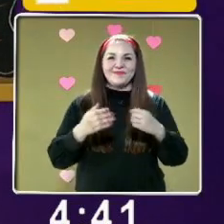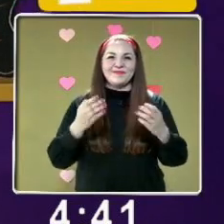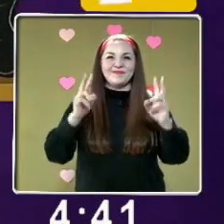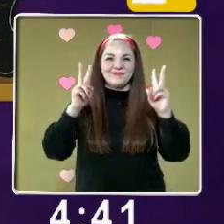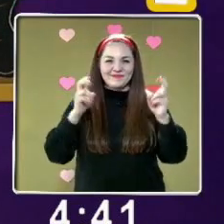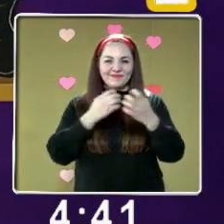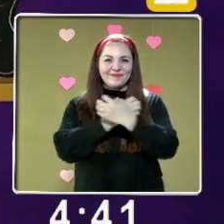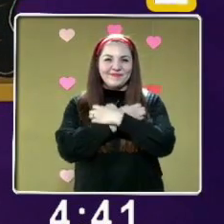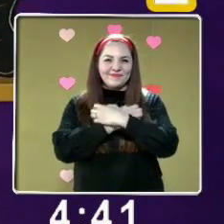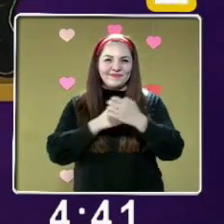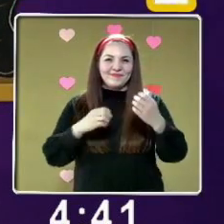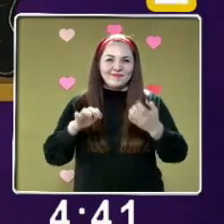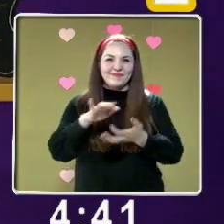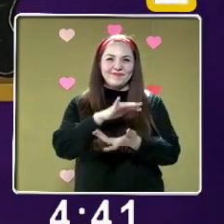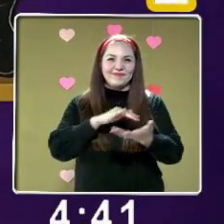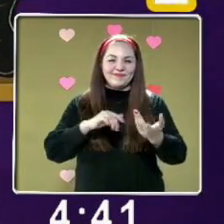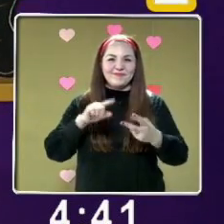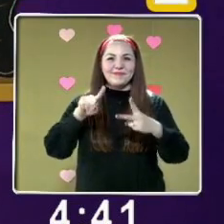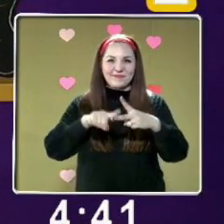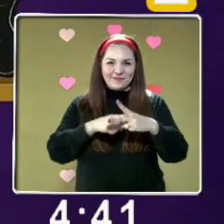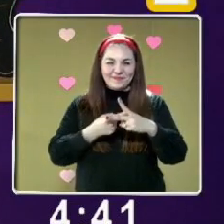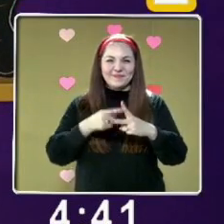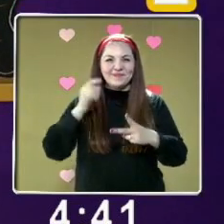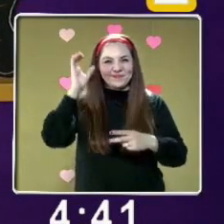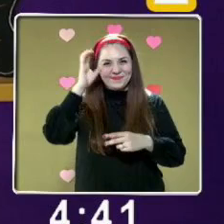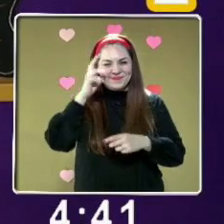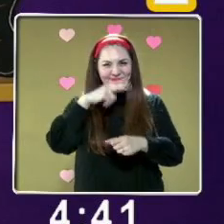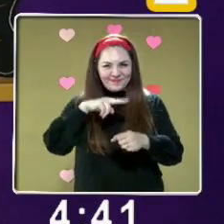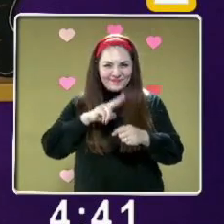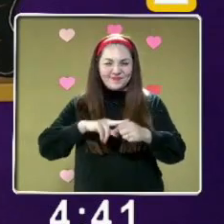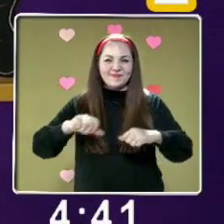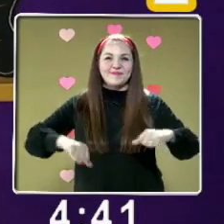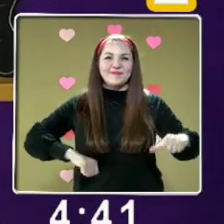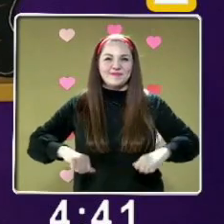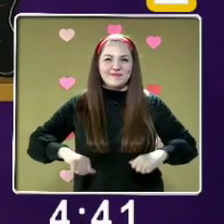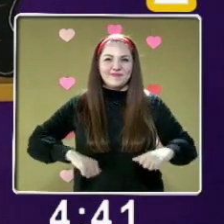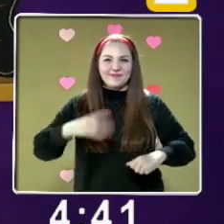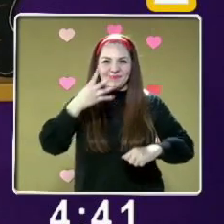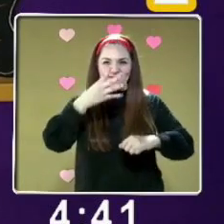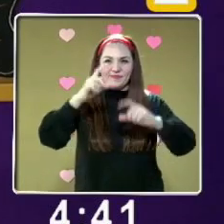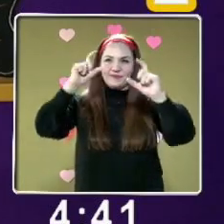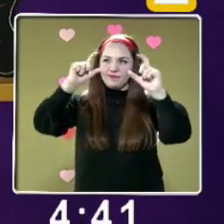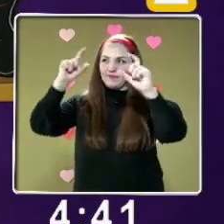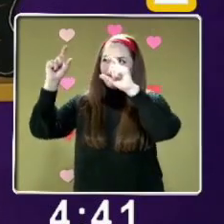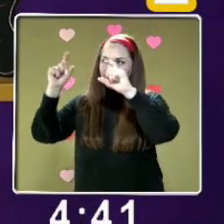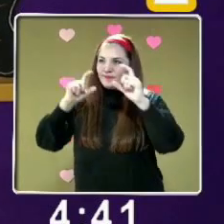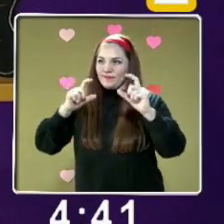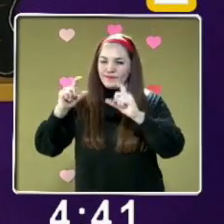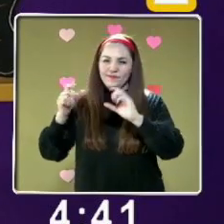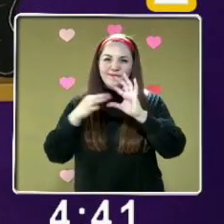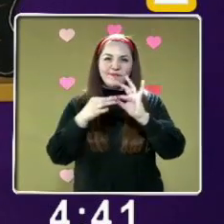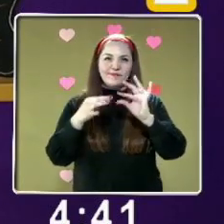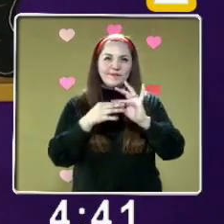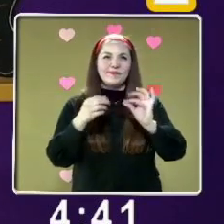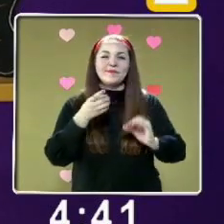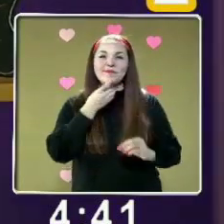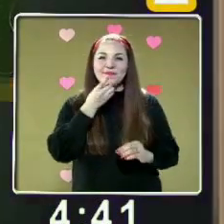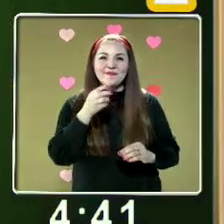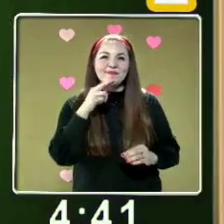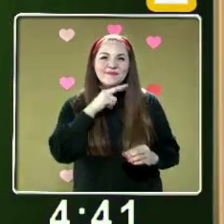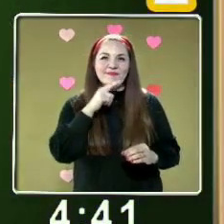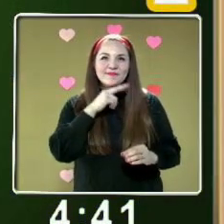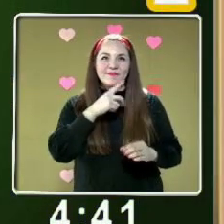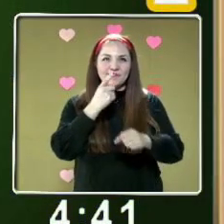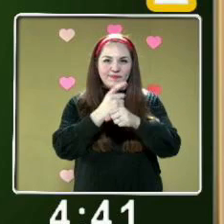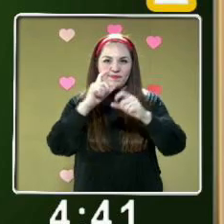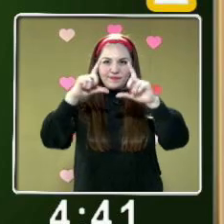socioemocional y empezamos con ciencias? Ok, los dejamos rápido con la actividad de cuatro imágenes, una palabra, ok. Te lo voy a escribir muy rápido. En la primera imagen